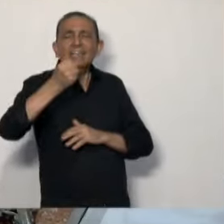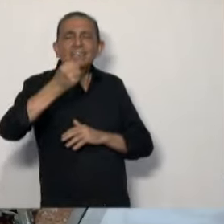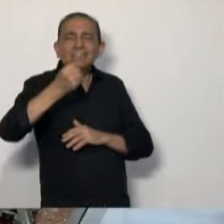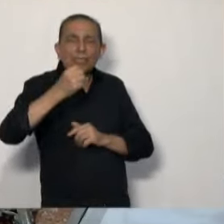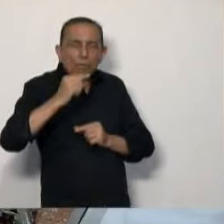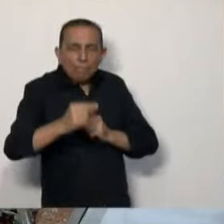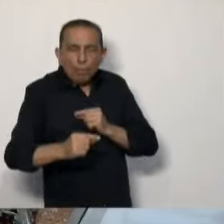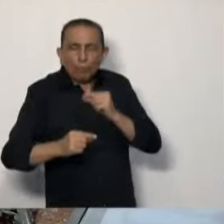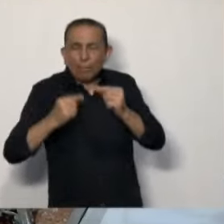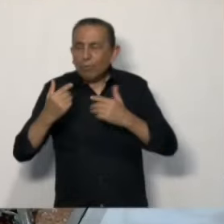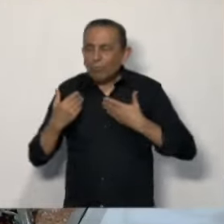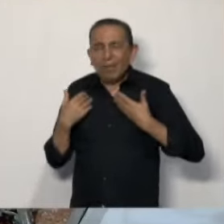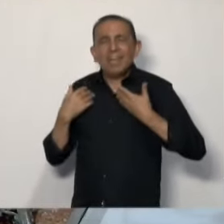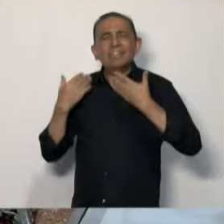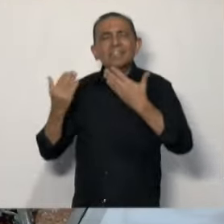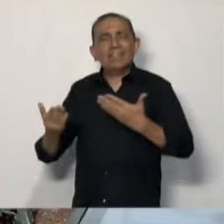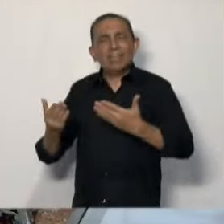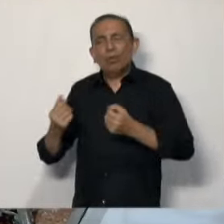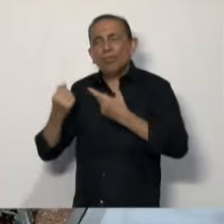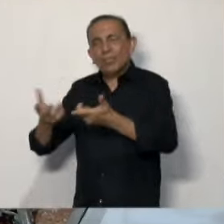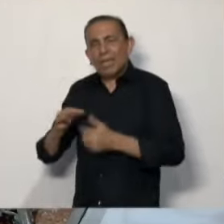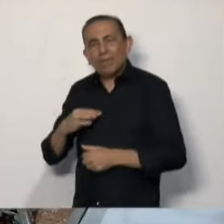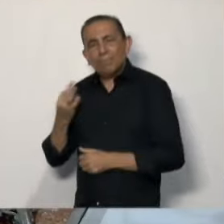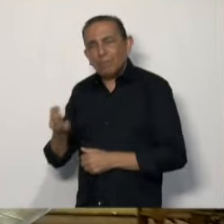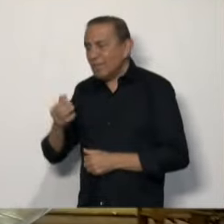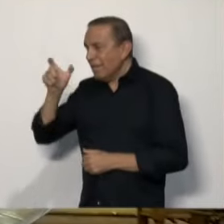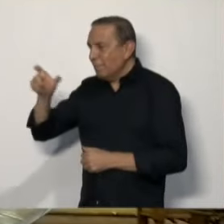la entrega para dar la vida por los otros.